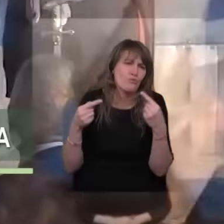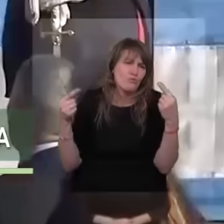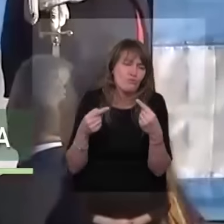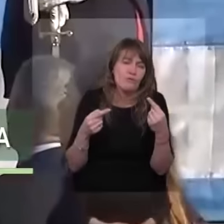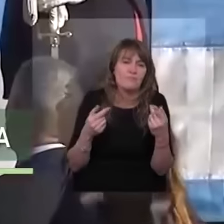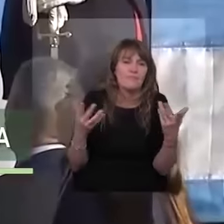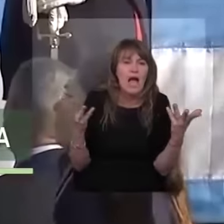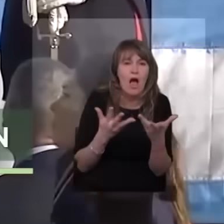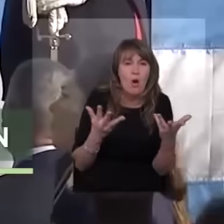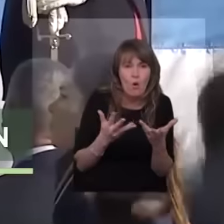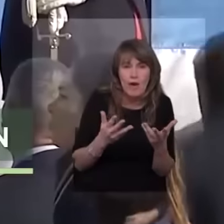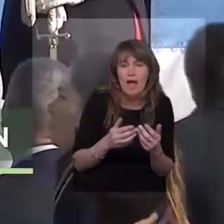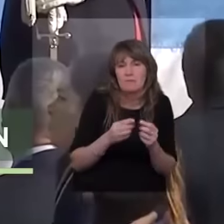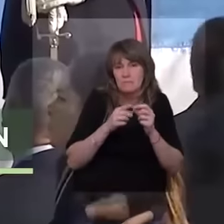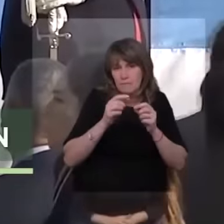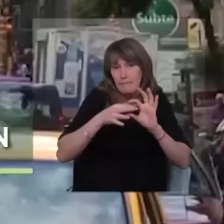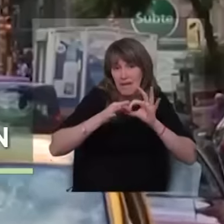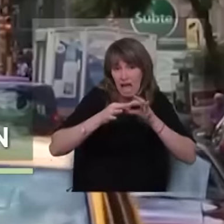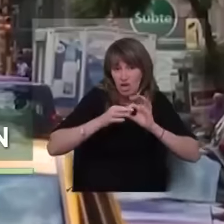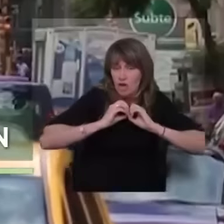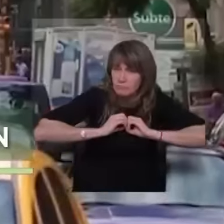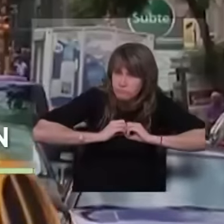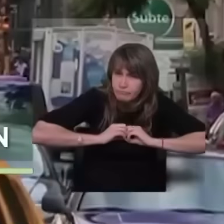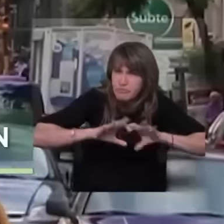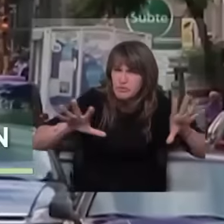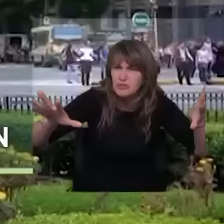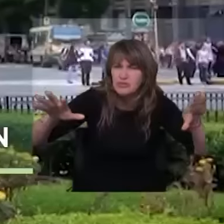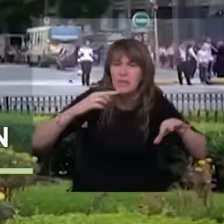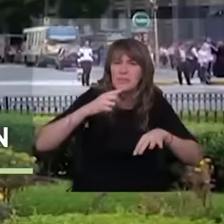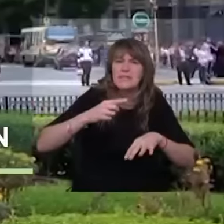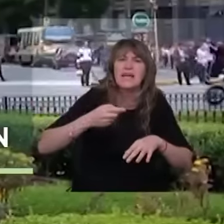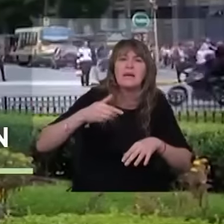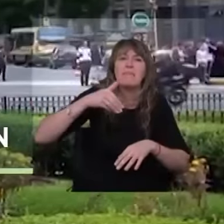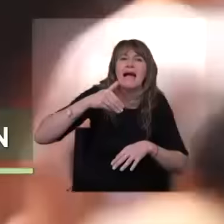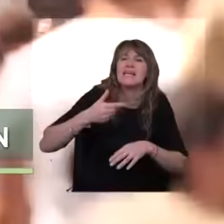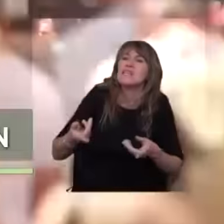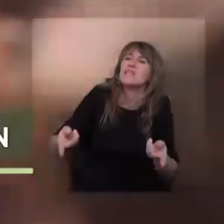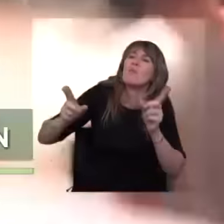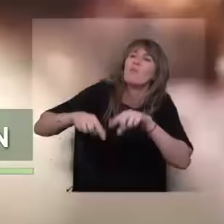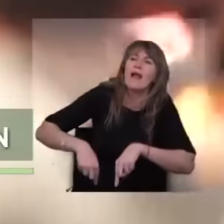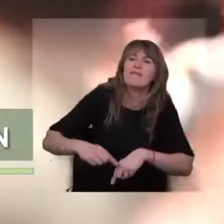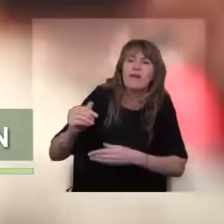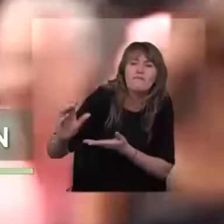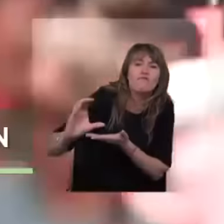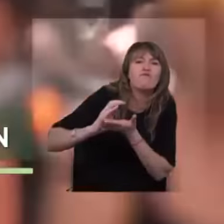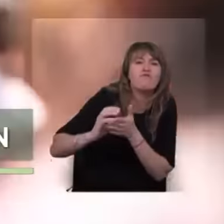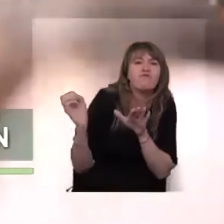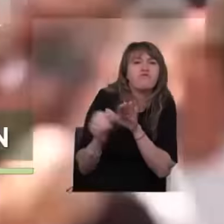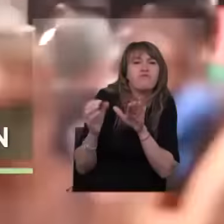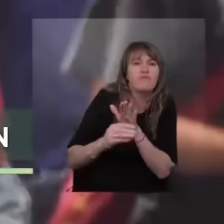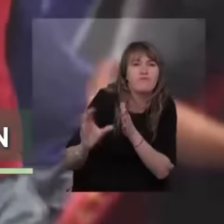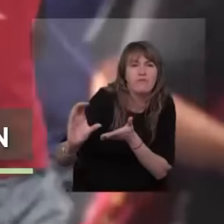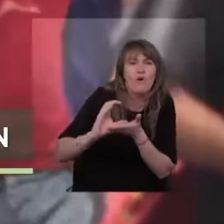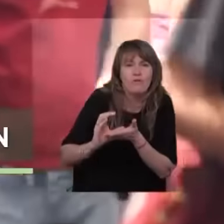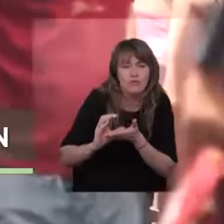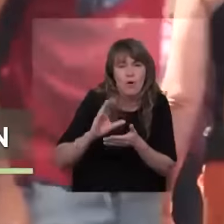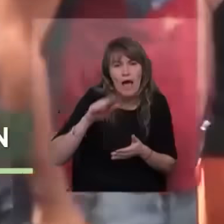con un mensaje en redes sociales en el que macri le reclamó que le devuelva a la ciudad de Buenos Aires millonarios fondos de coparticipación